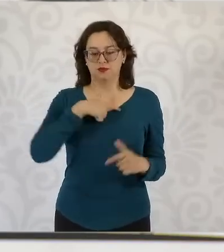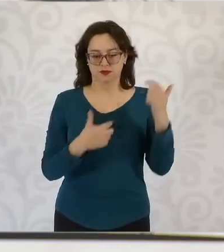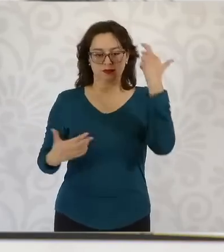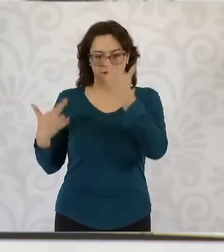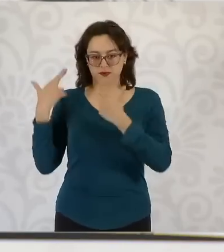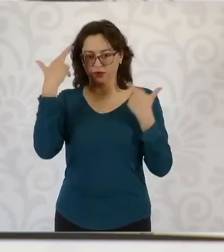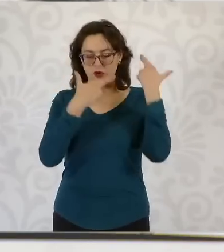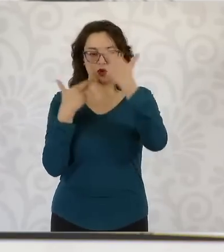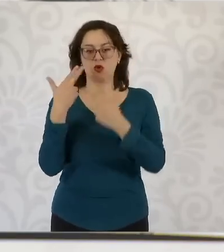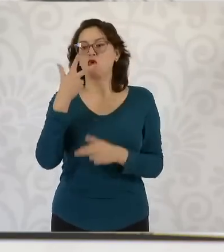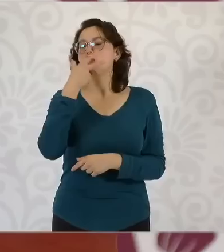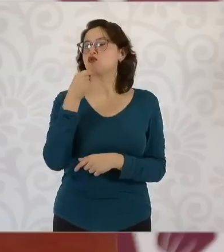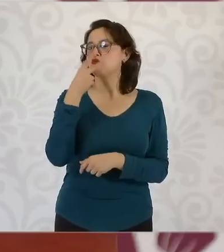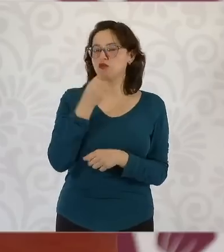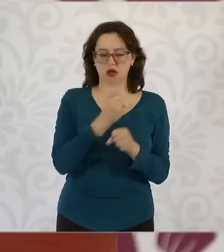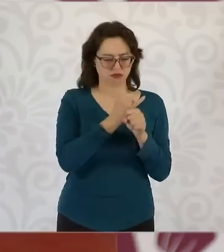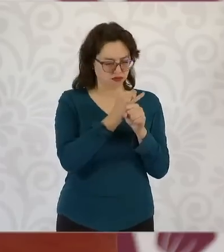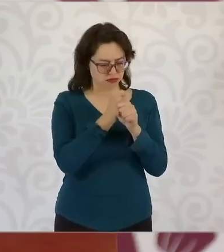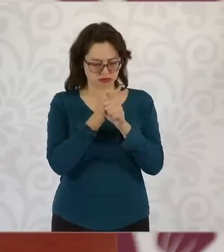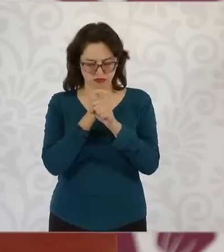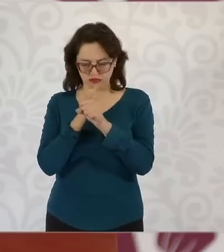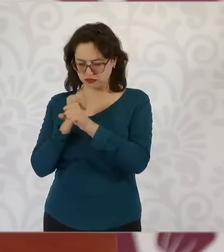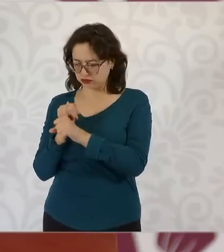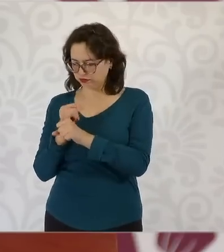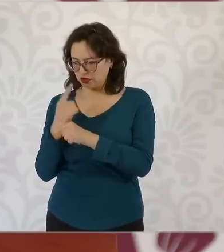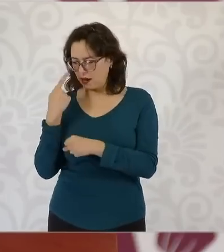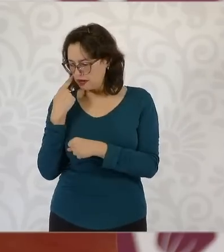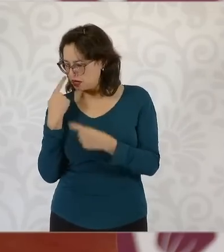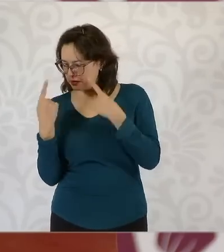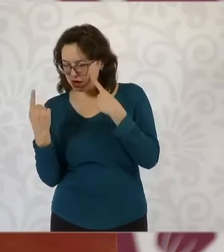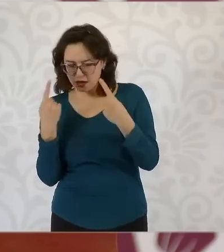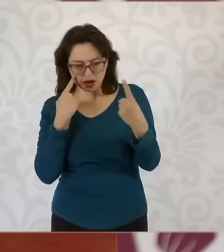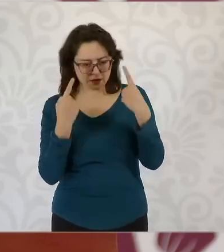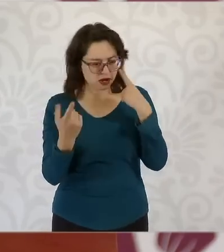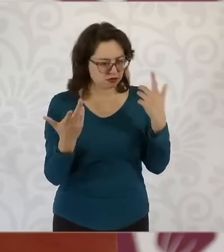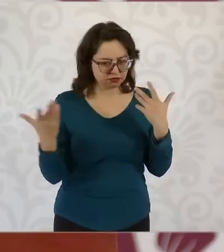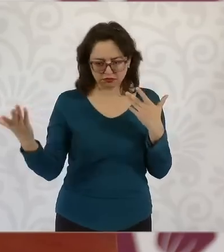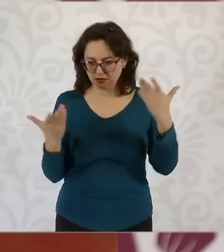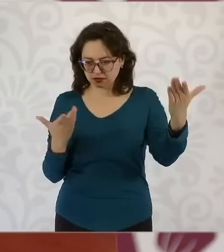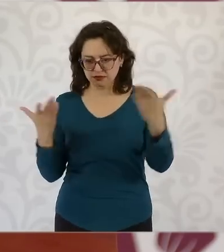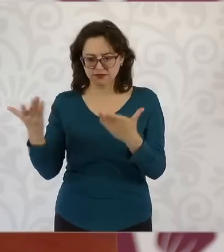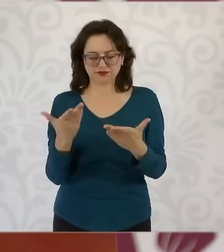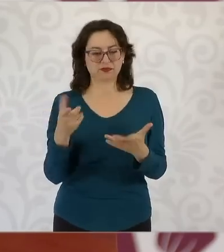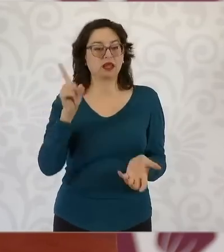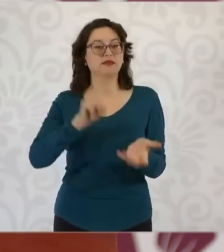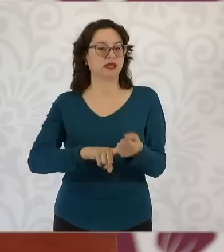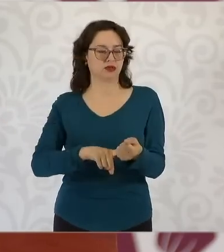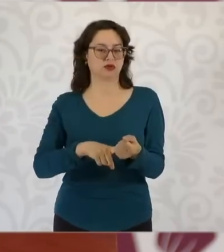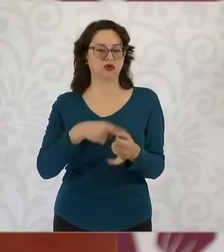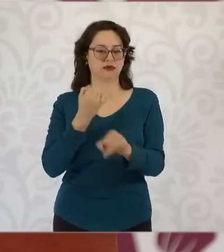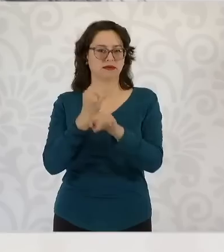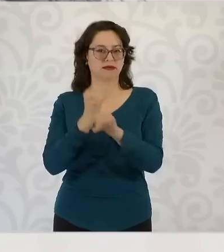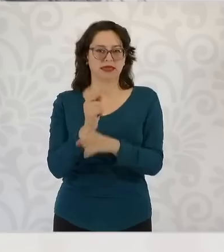este especialista que lo que hace es cruzar cuentas, particularmente de la red X, aunque